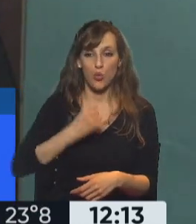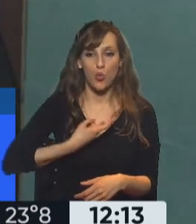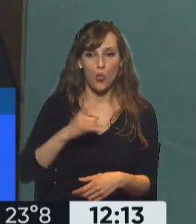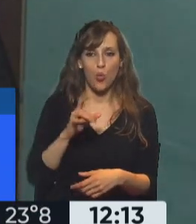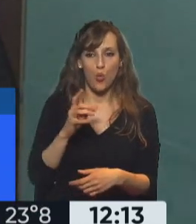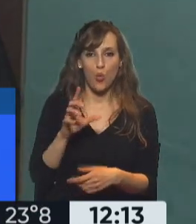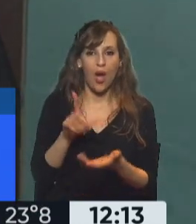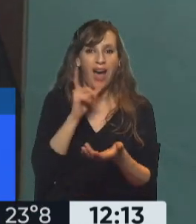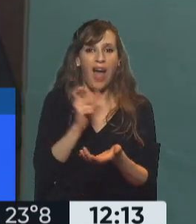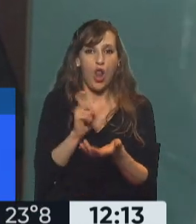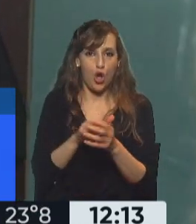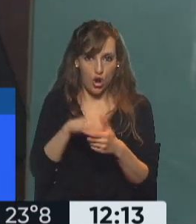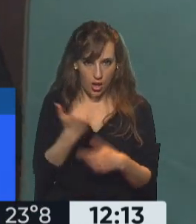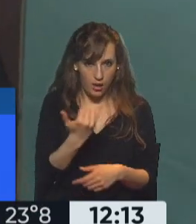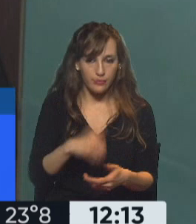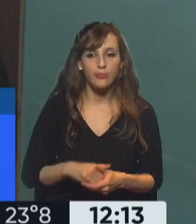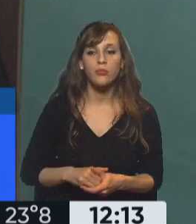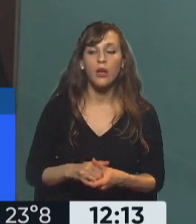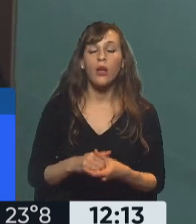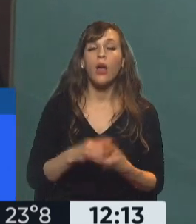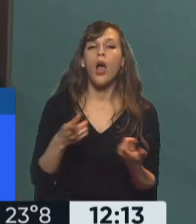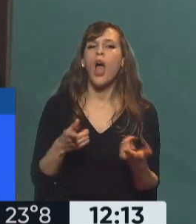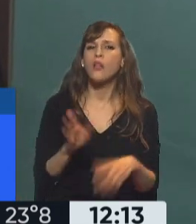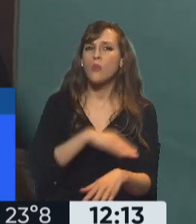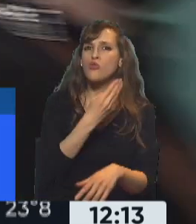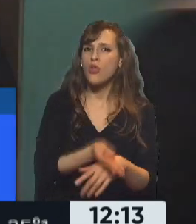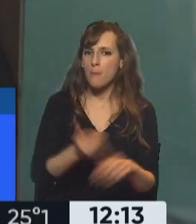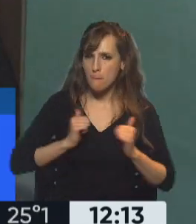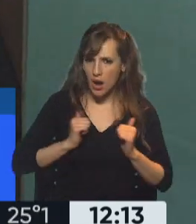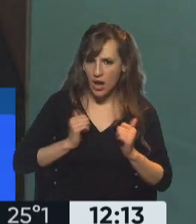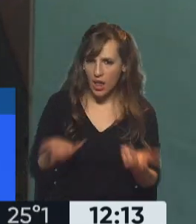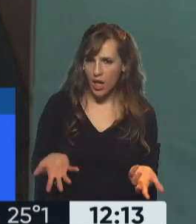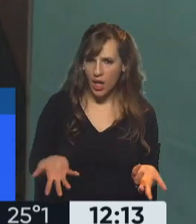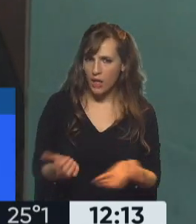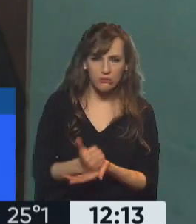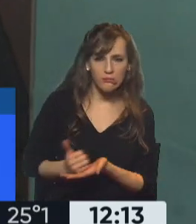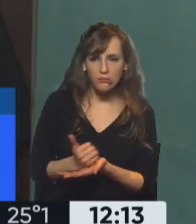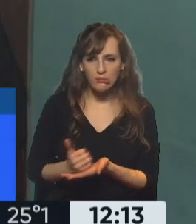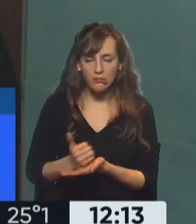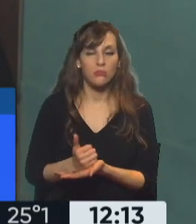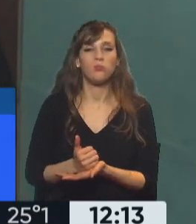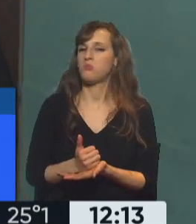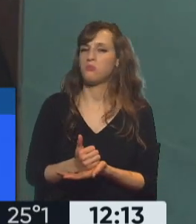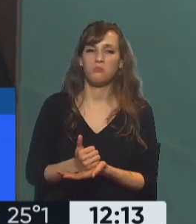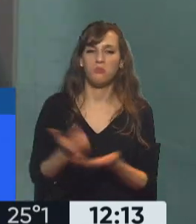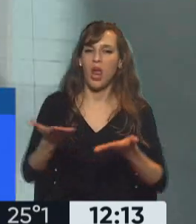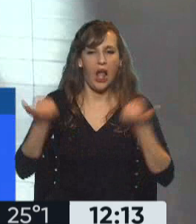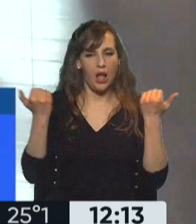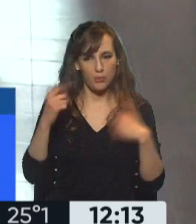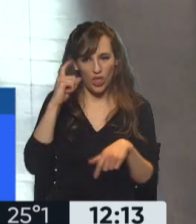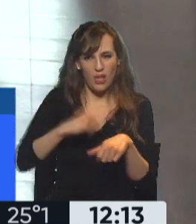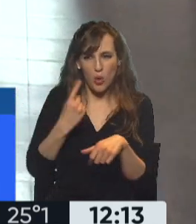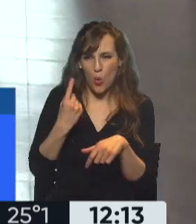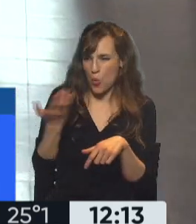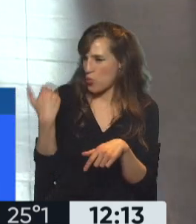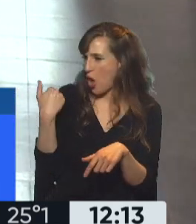así que también en el auto. Ajá. ¿Y aquí hace mucho que está esperando? ¿Recién llega? ¿Cómo va la votación? No, va rápido, pero hace 10 minutos que estoy, sí,